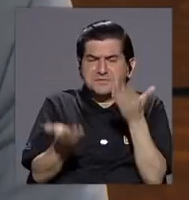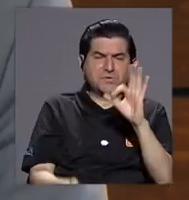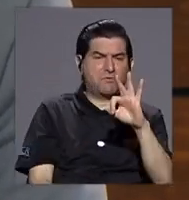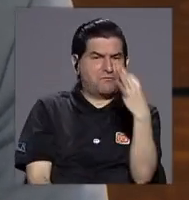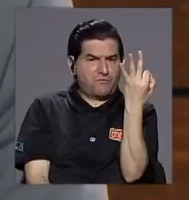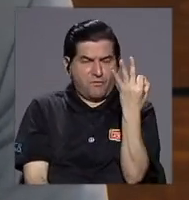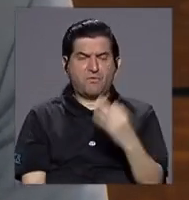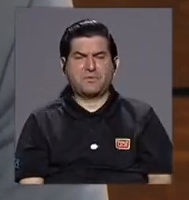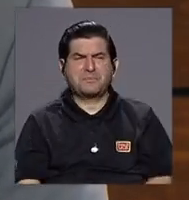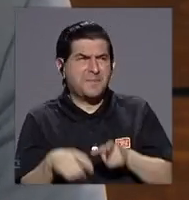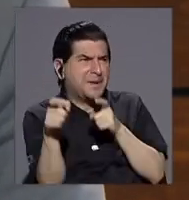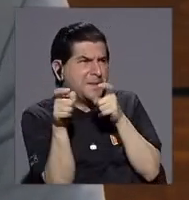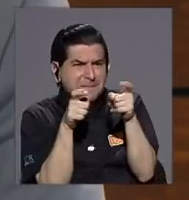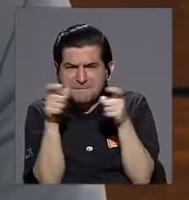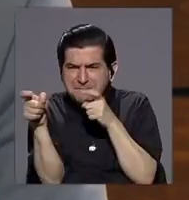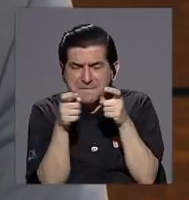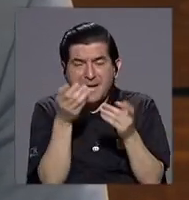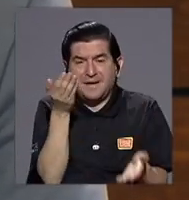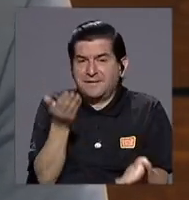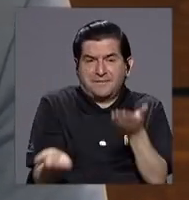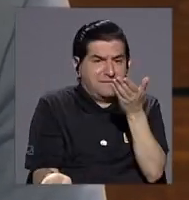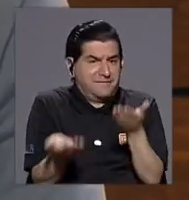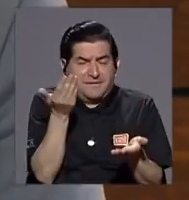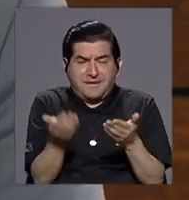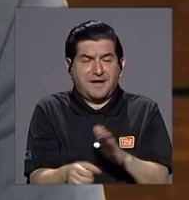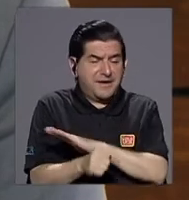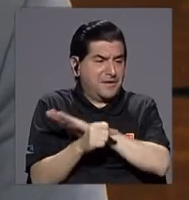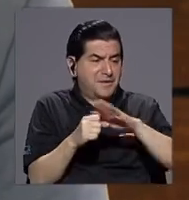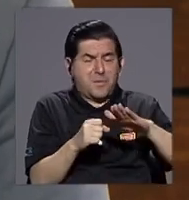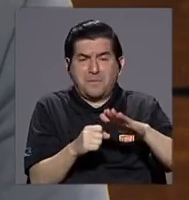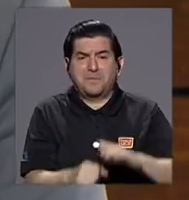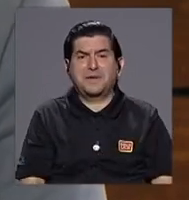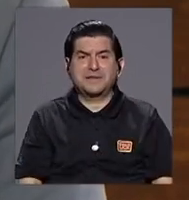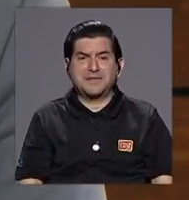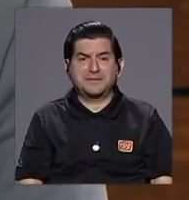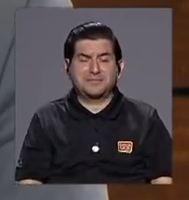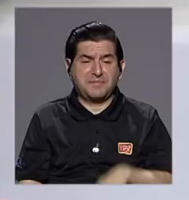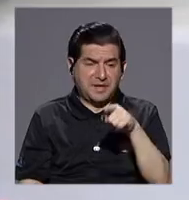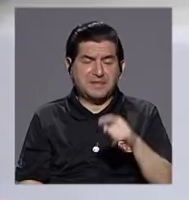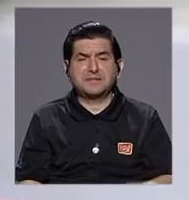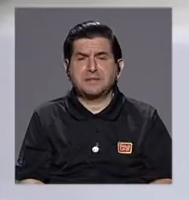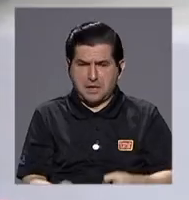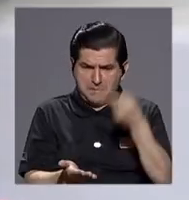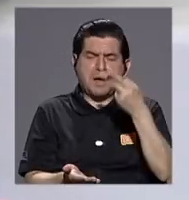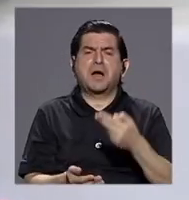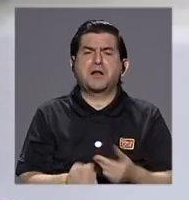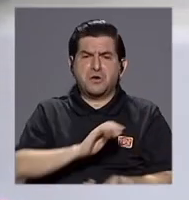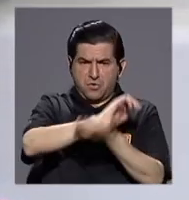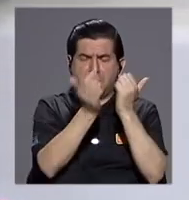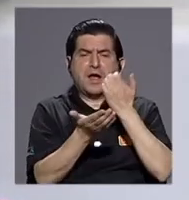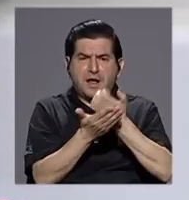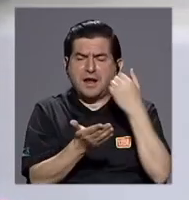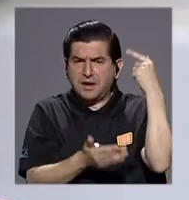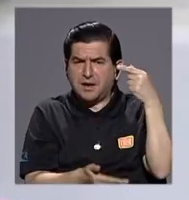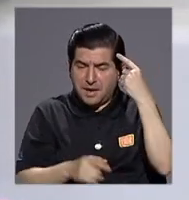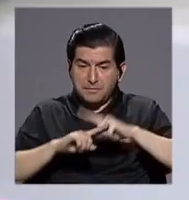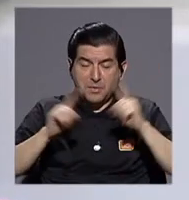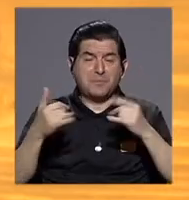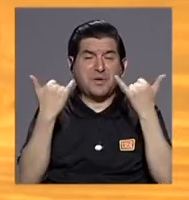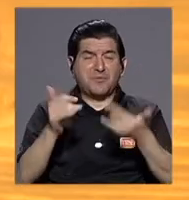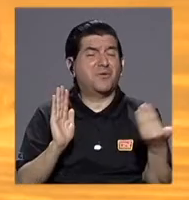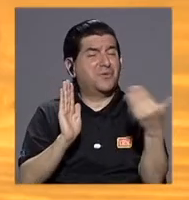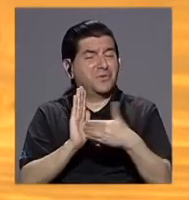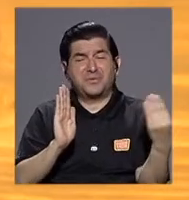en la que se ha manejado y que pudo haber sido totalmente reivindicatoria a la reforma y que en este caso en particular ha sido muy